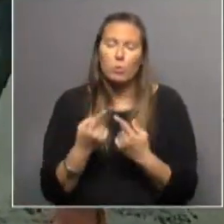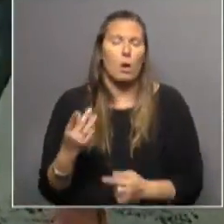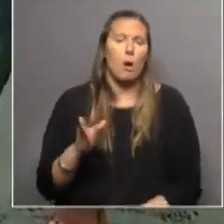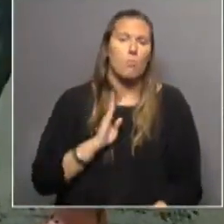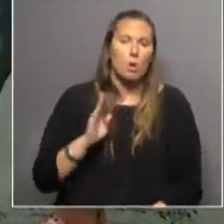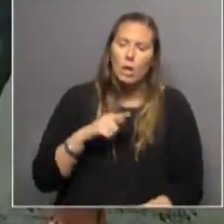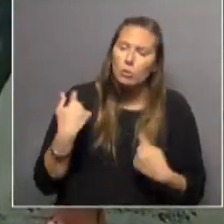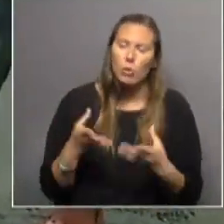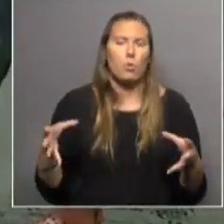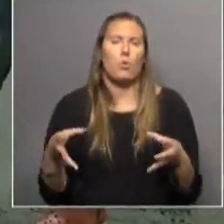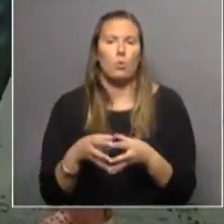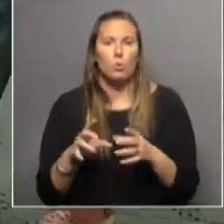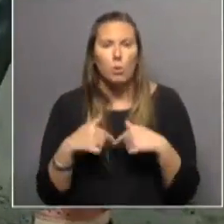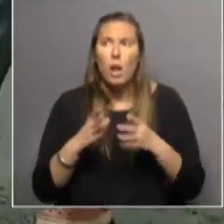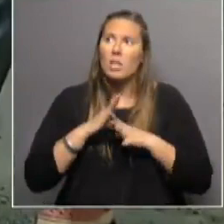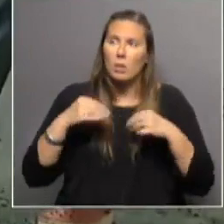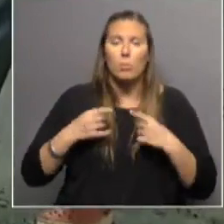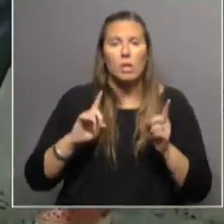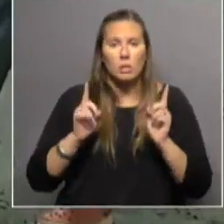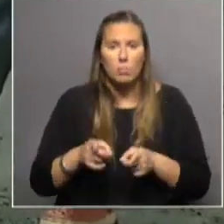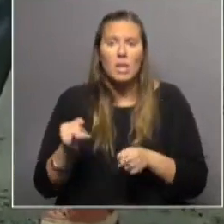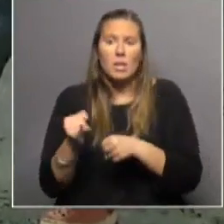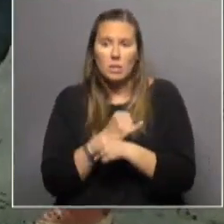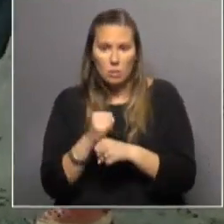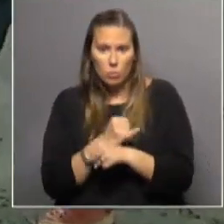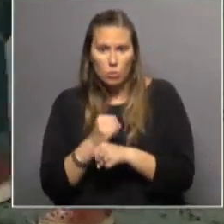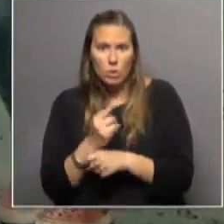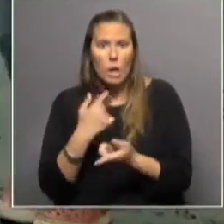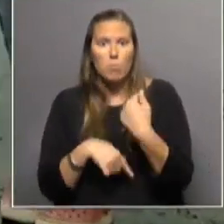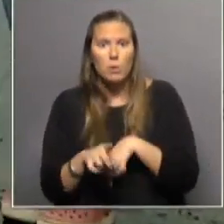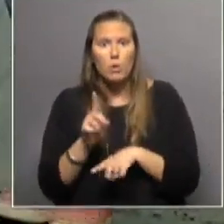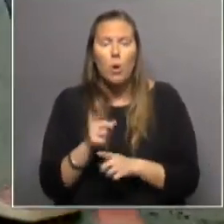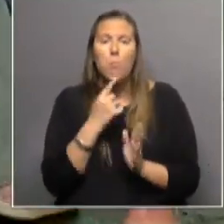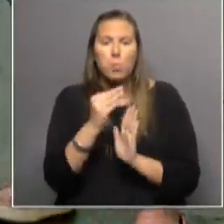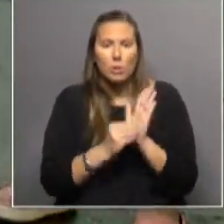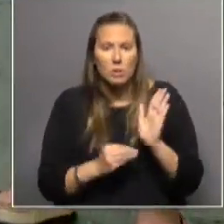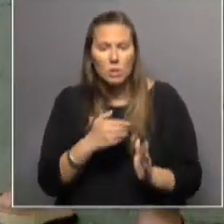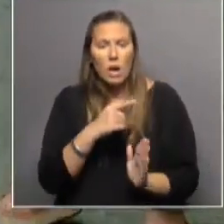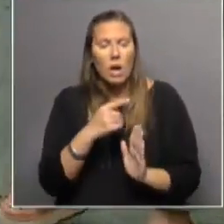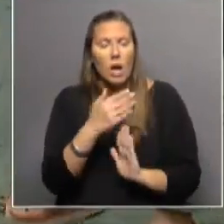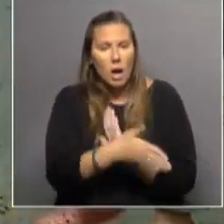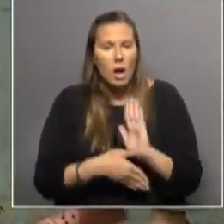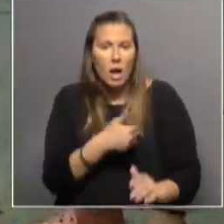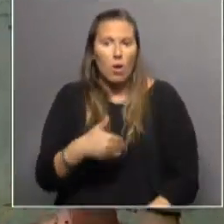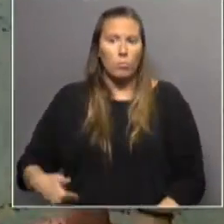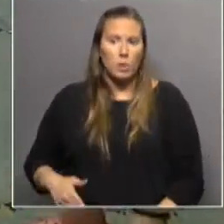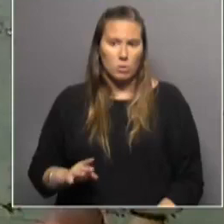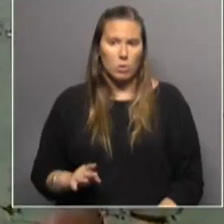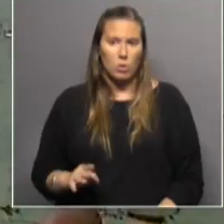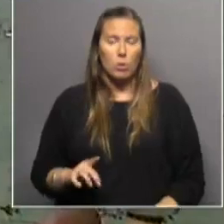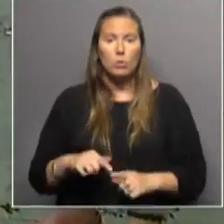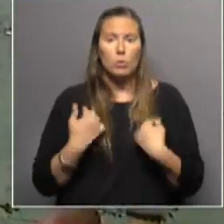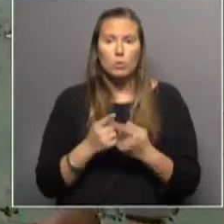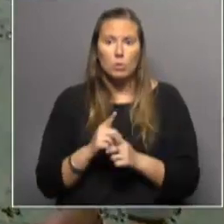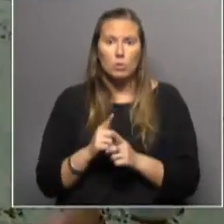todos los colectivos, todas las escuelas, todas las instituciones, pero tiene que ser una política de Estado. Porque nosotras